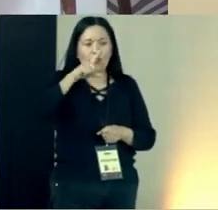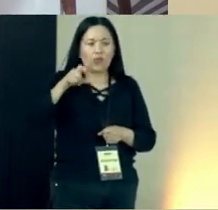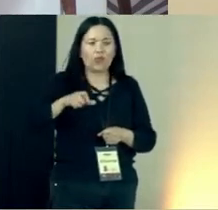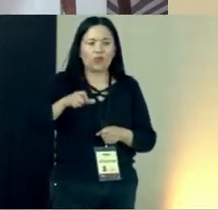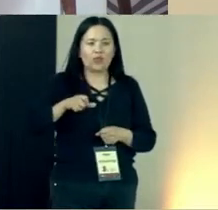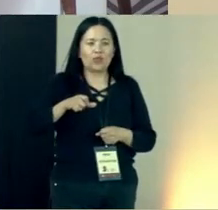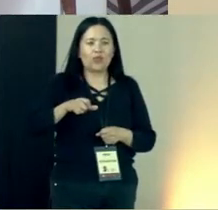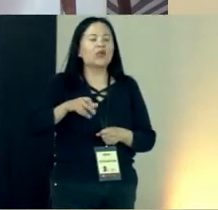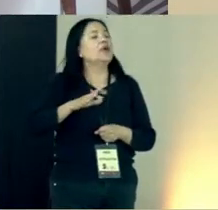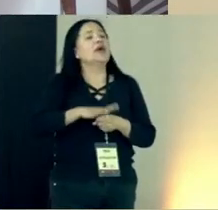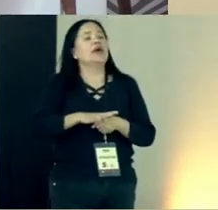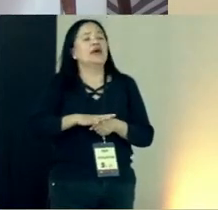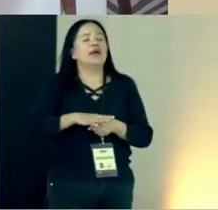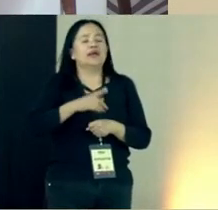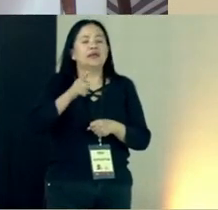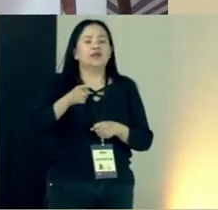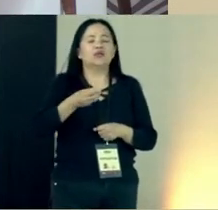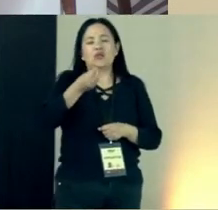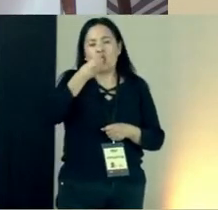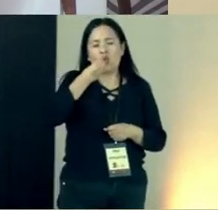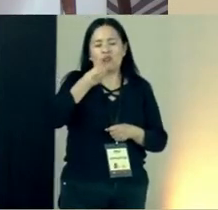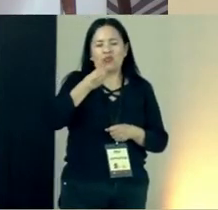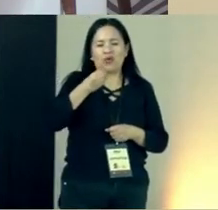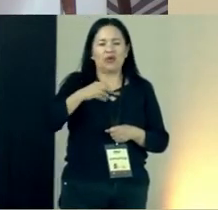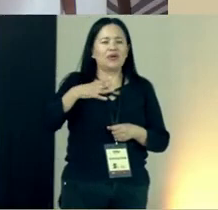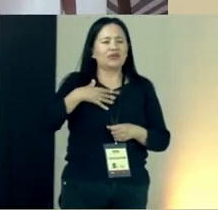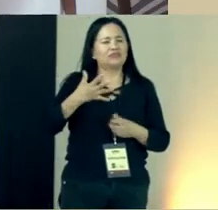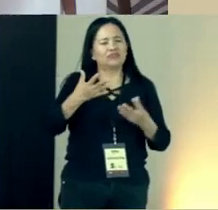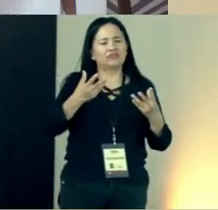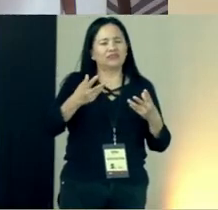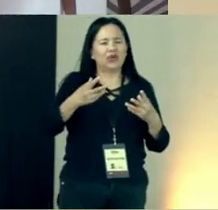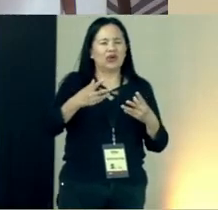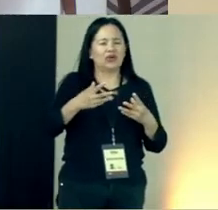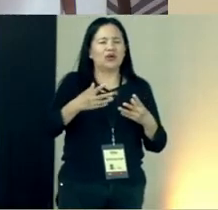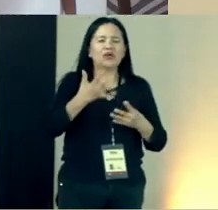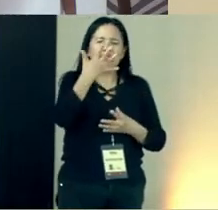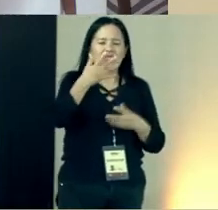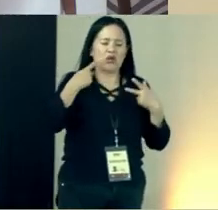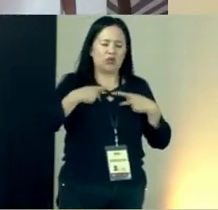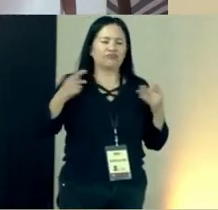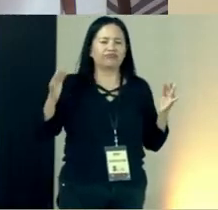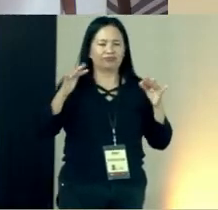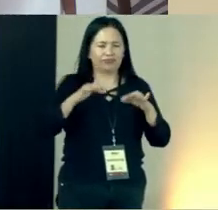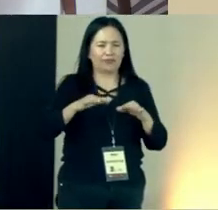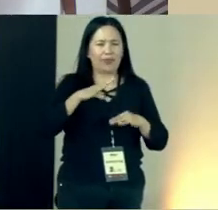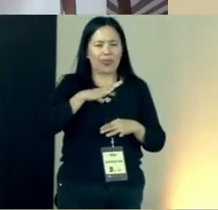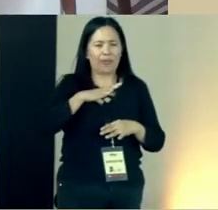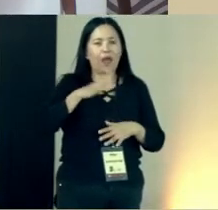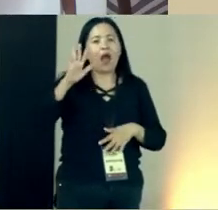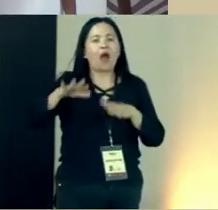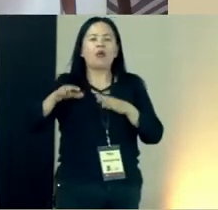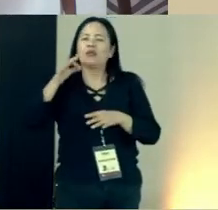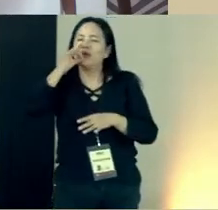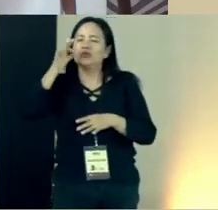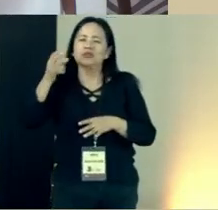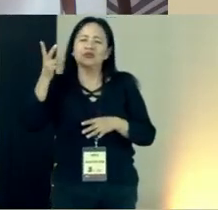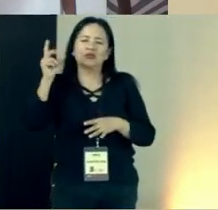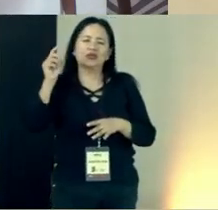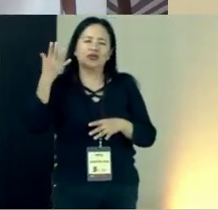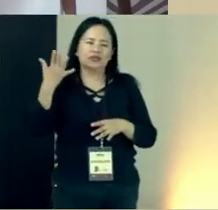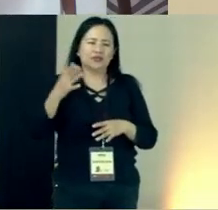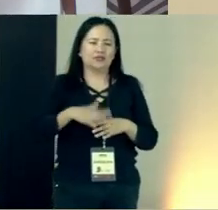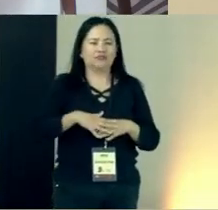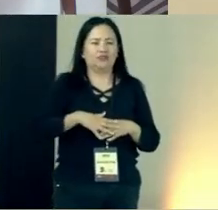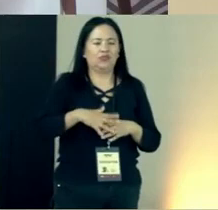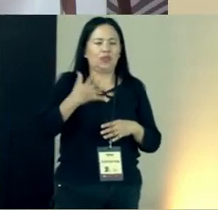el nombre de banquete a falta de otro mejor, reuní a unas 5 personas, aunque las noticias dijeron que eran 33, los años de